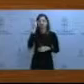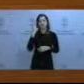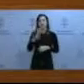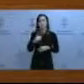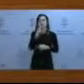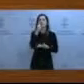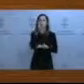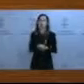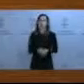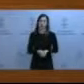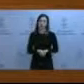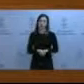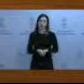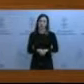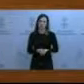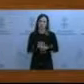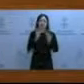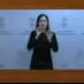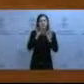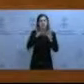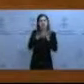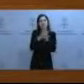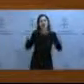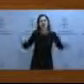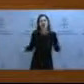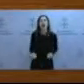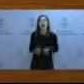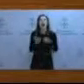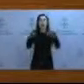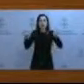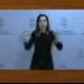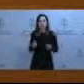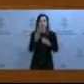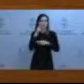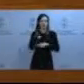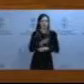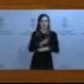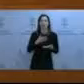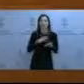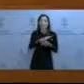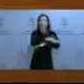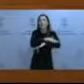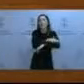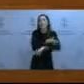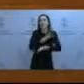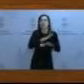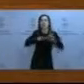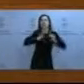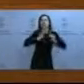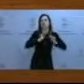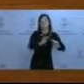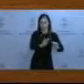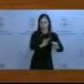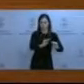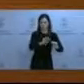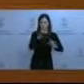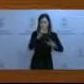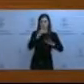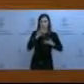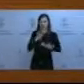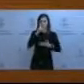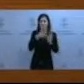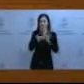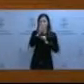Insisto, esta es una actuación que refleja la rapidez del Gobierno, estamos en abril de 2016, ante los problemas de la Administración de Justicia,